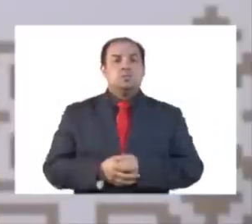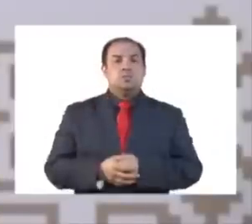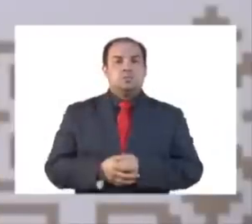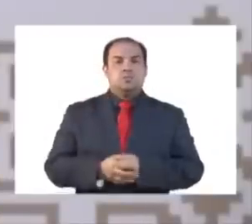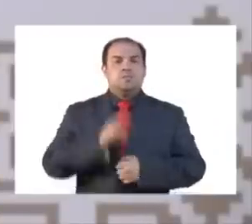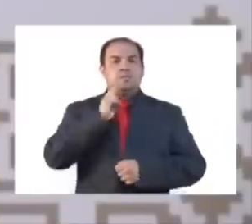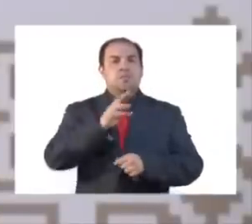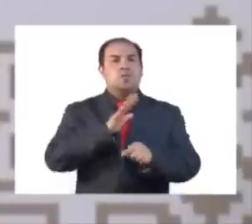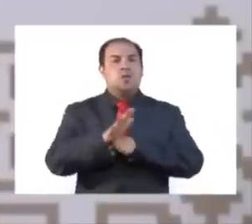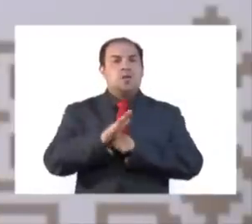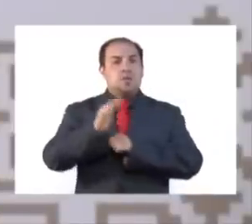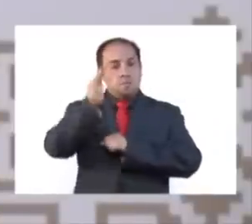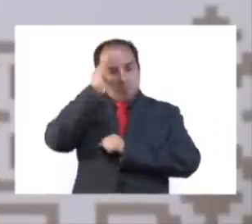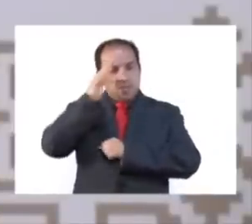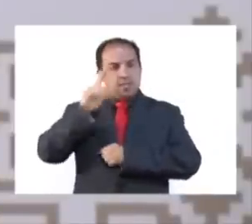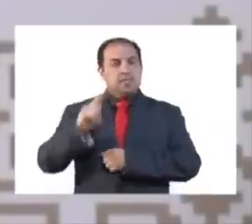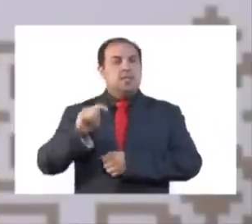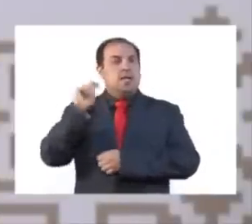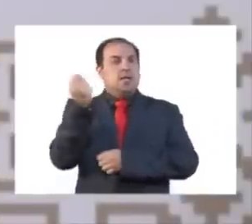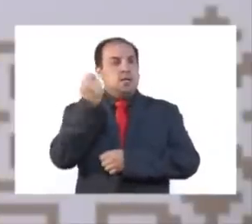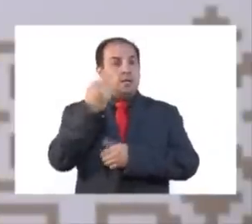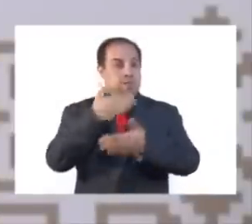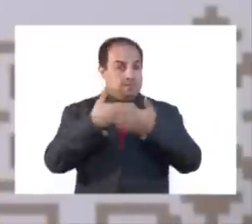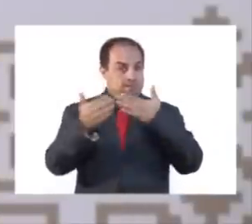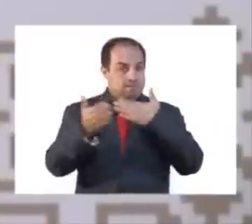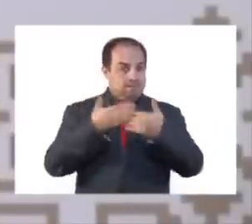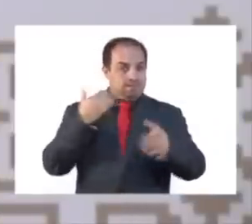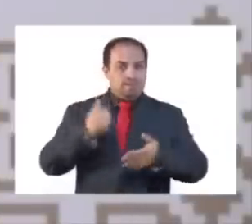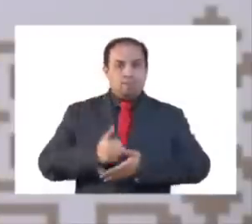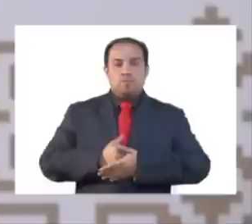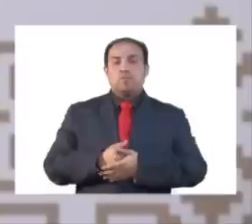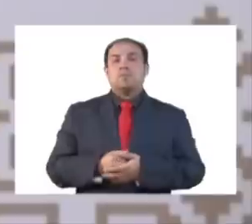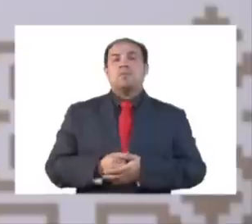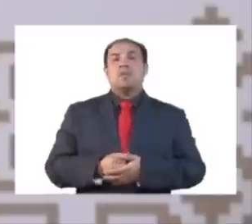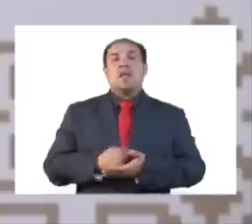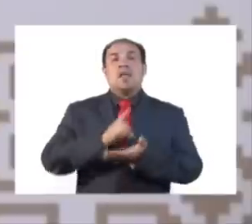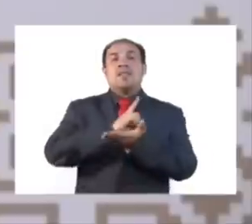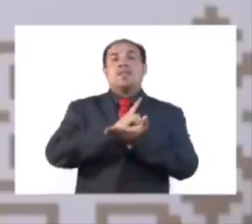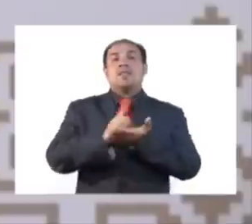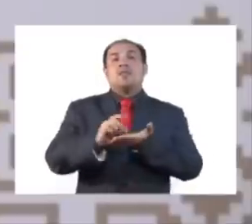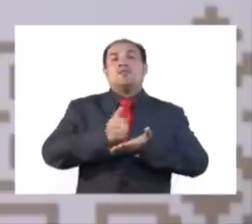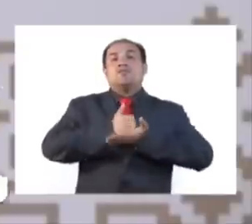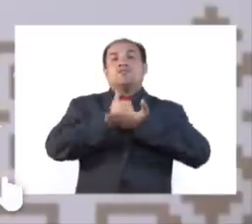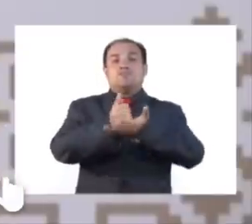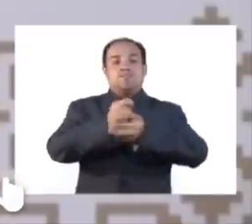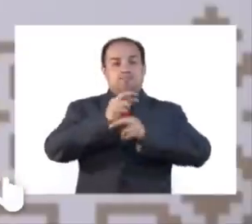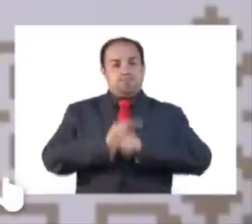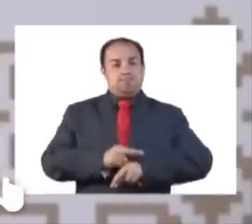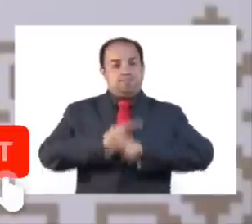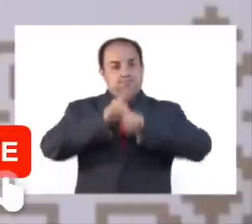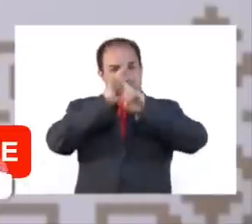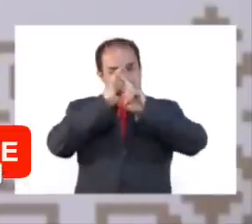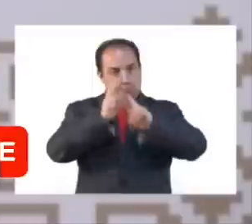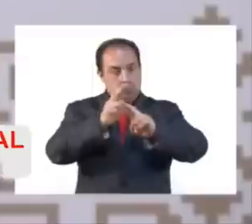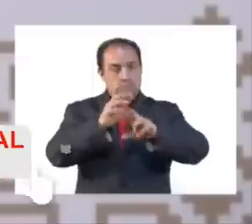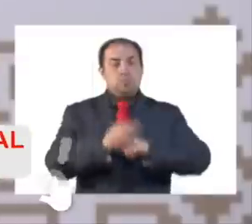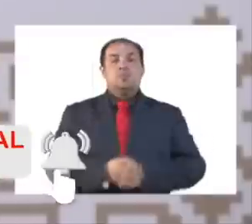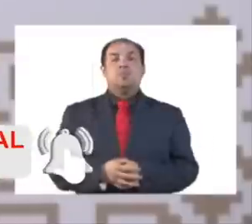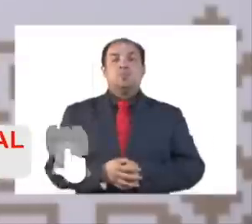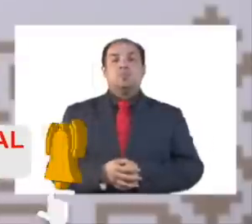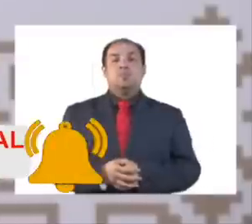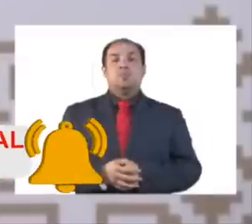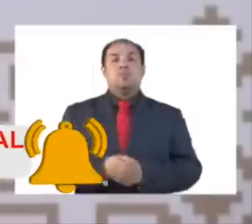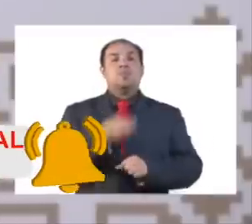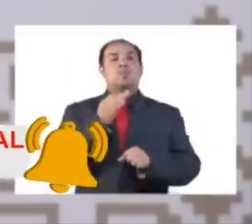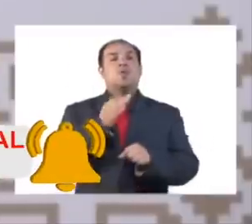que la tecnología, la innovación, ayuda a construir los derechos. Y en este caso es el derecho a la